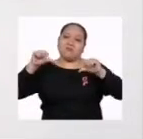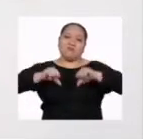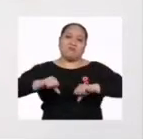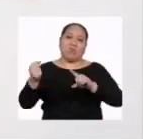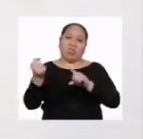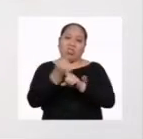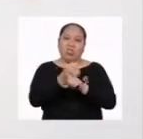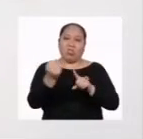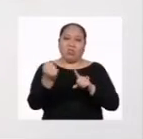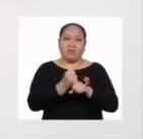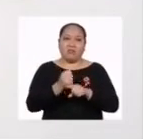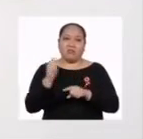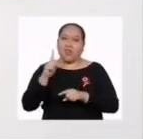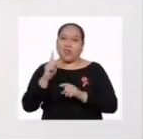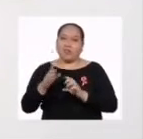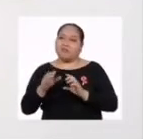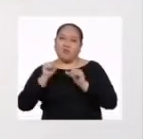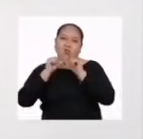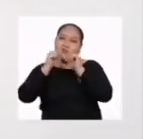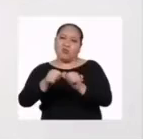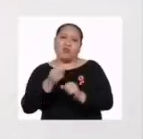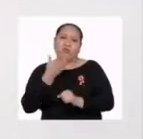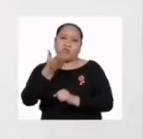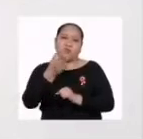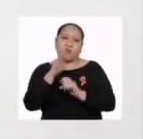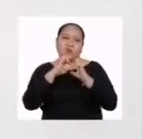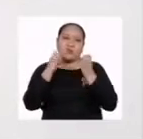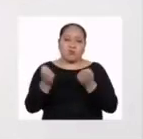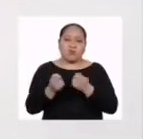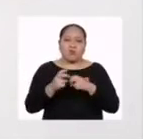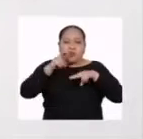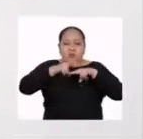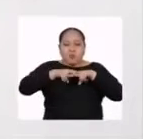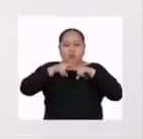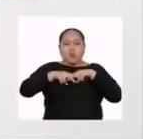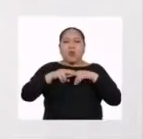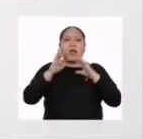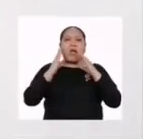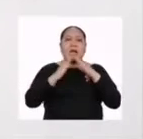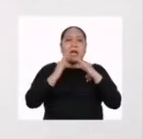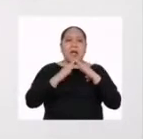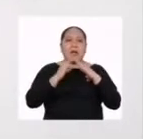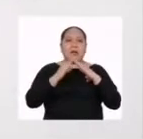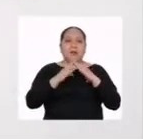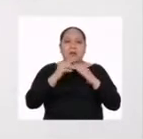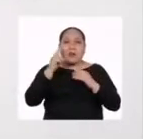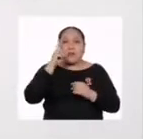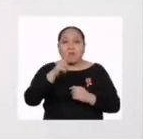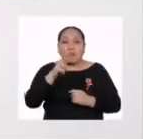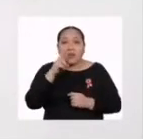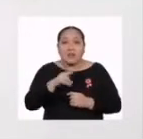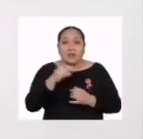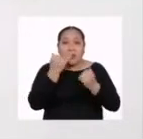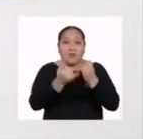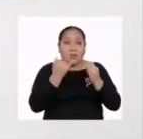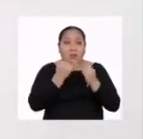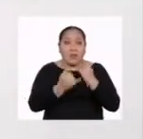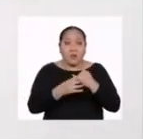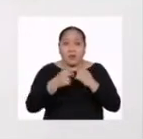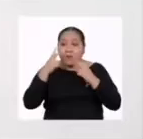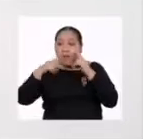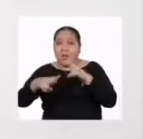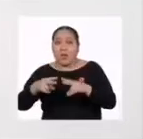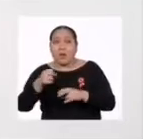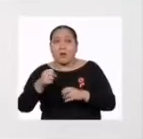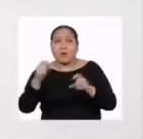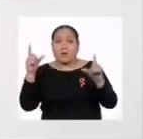al poco tiempo dejamos de ir al estadio y veíamos los partidos en su casa. Cuando terminaban esos partidos, veíamos por